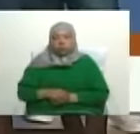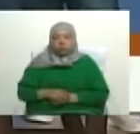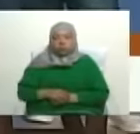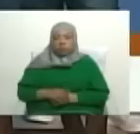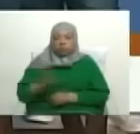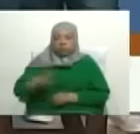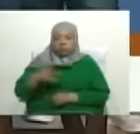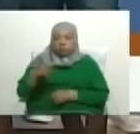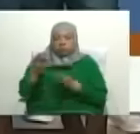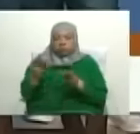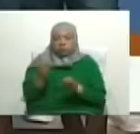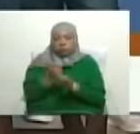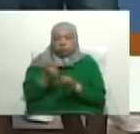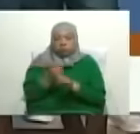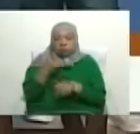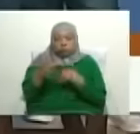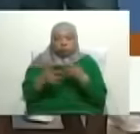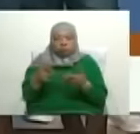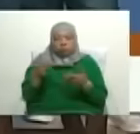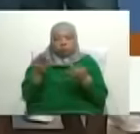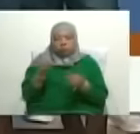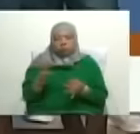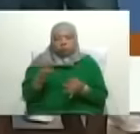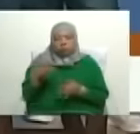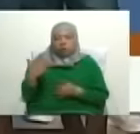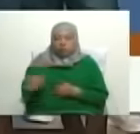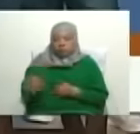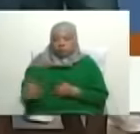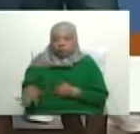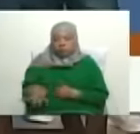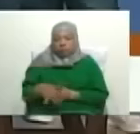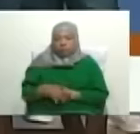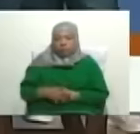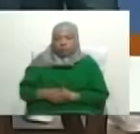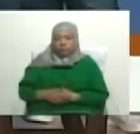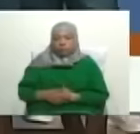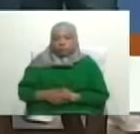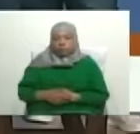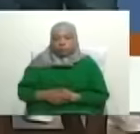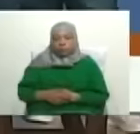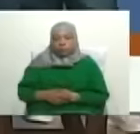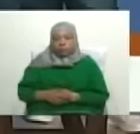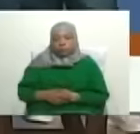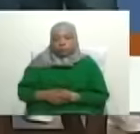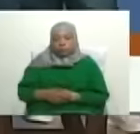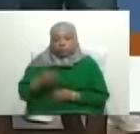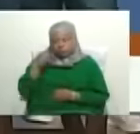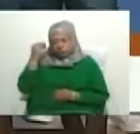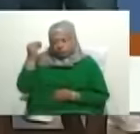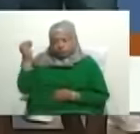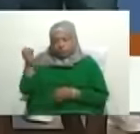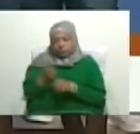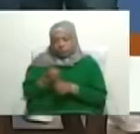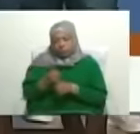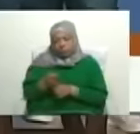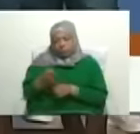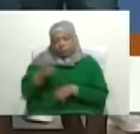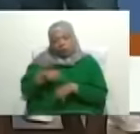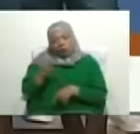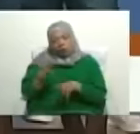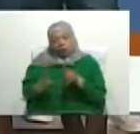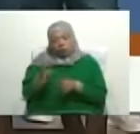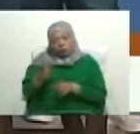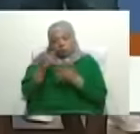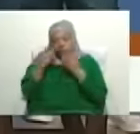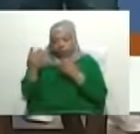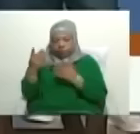No podemos soslayarlo. Es demasiado grave. Y me imagino que de allí saldrán en horas algunas cosas que con mucho